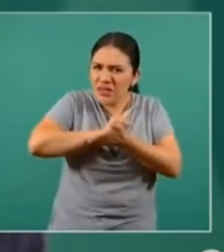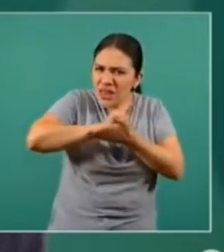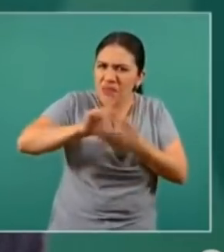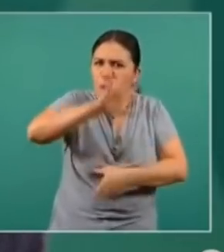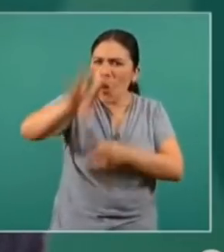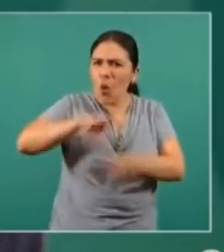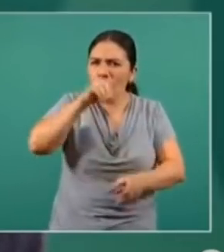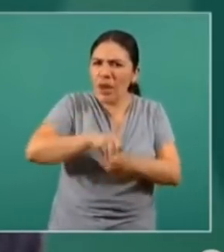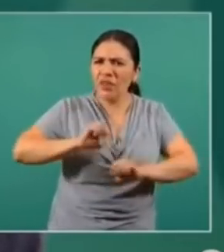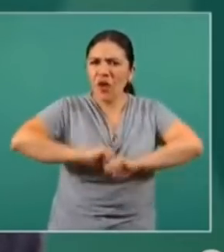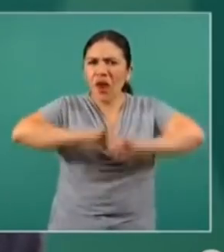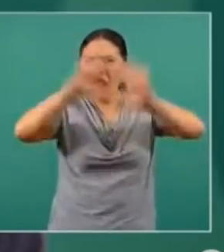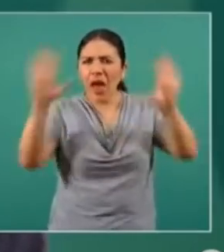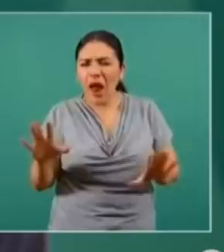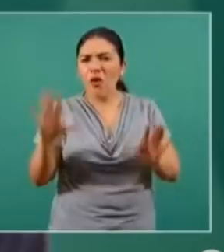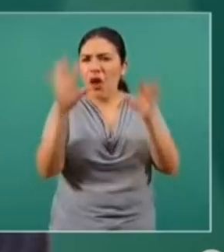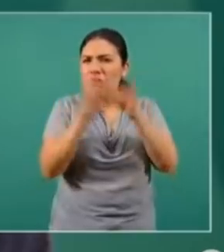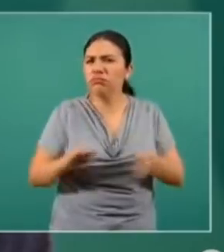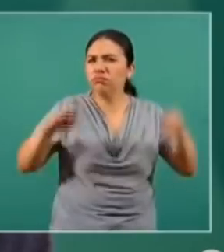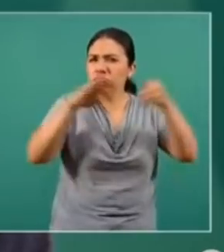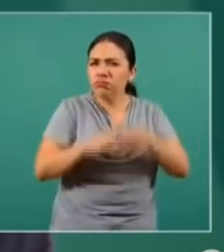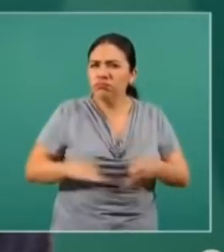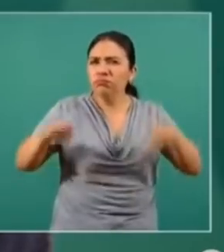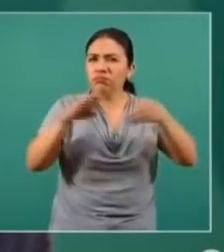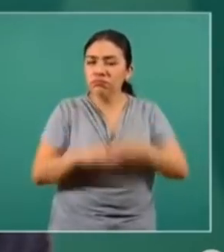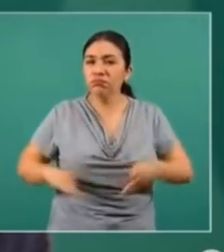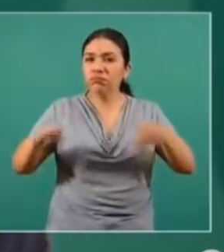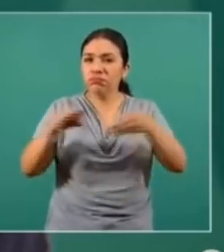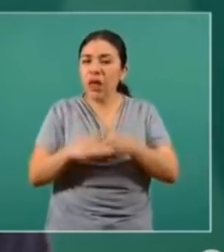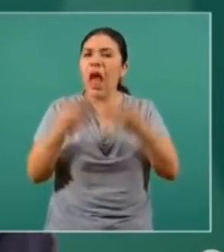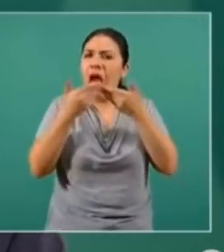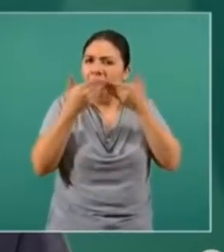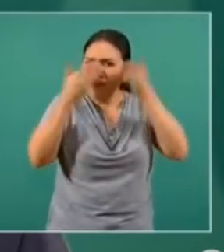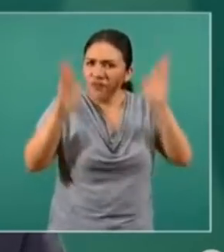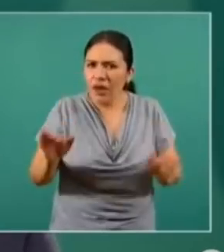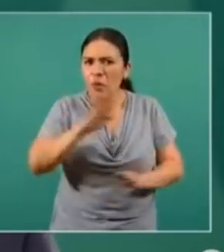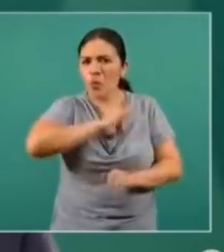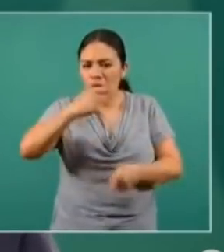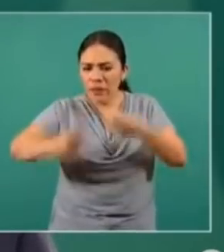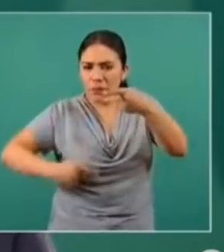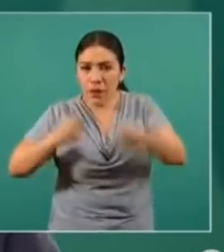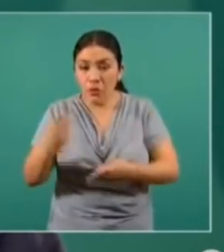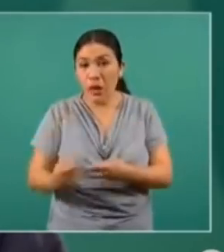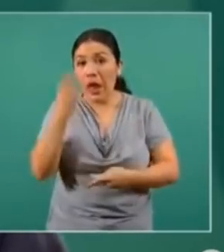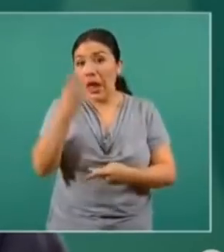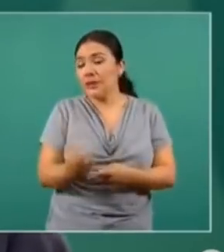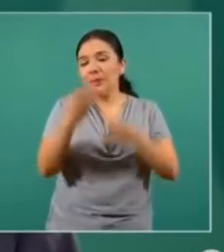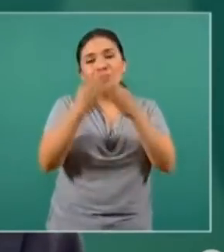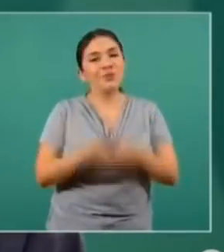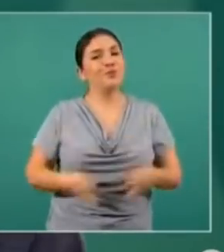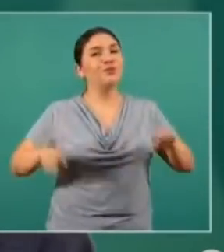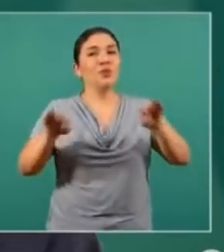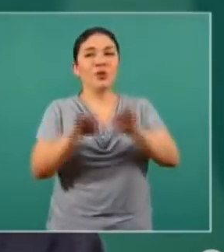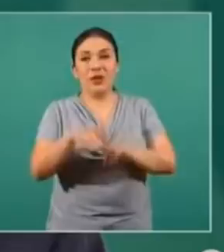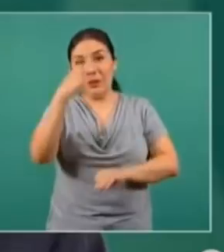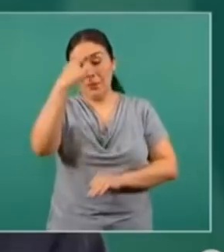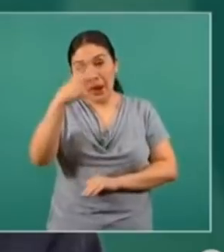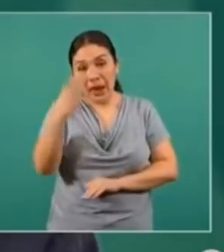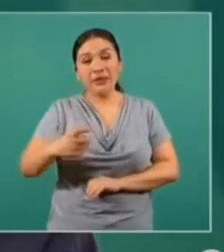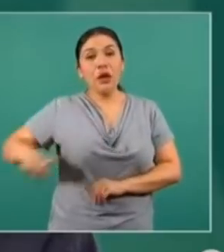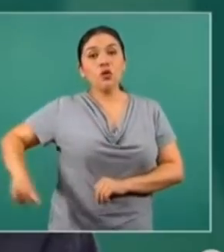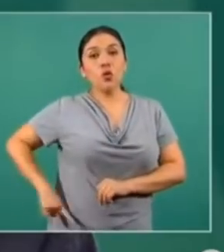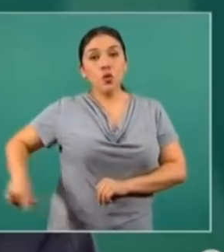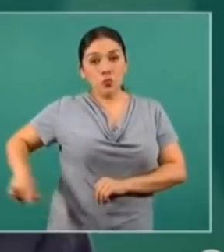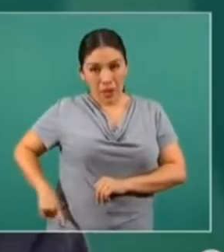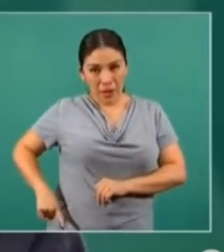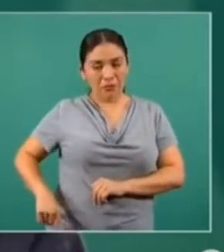plena, de manera constante, de manera abierta, es uno de los principios fundamentales de nuestro